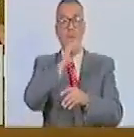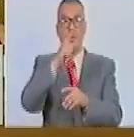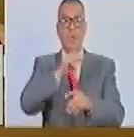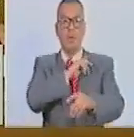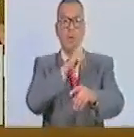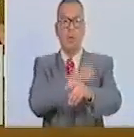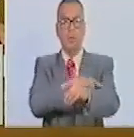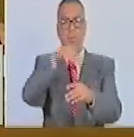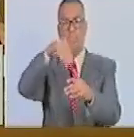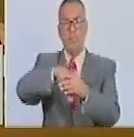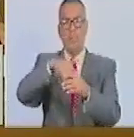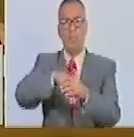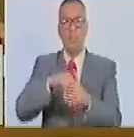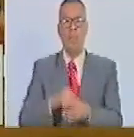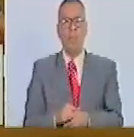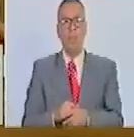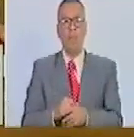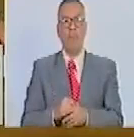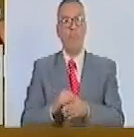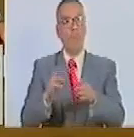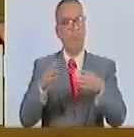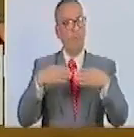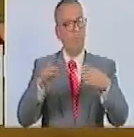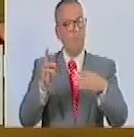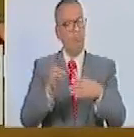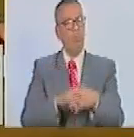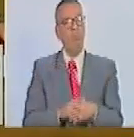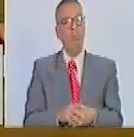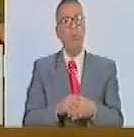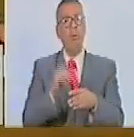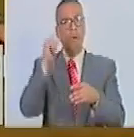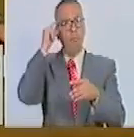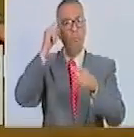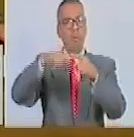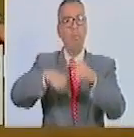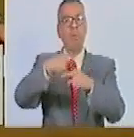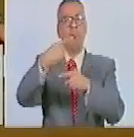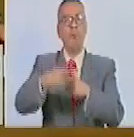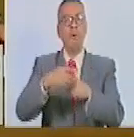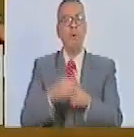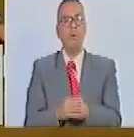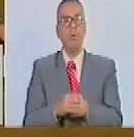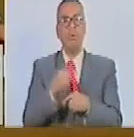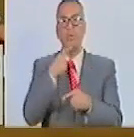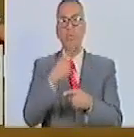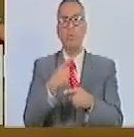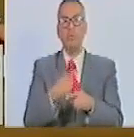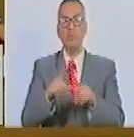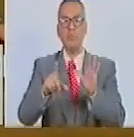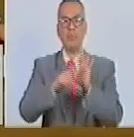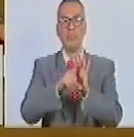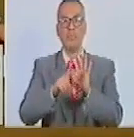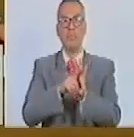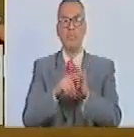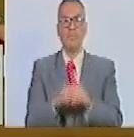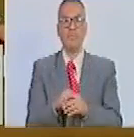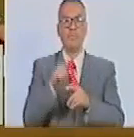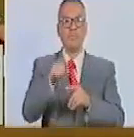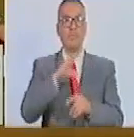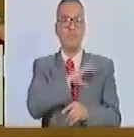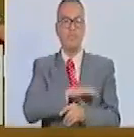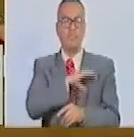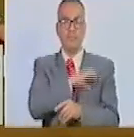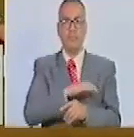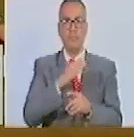poder electoral, inmediatamente al día siguiente, como lo señala la ley, esa